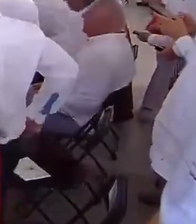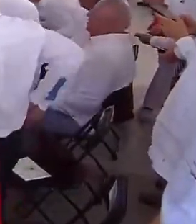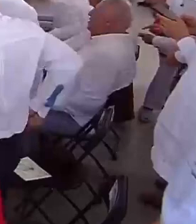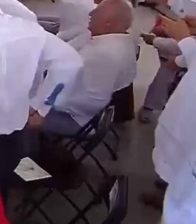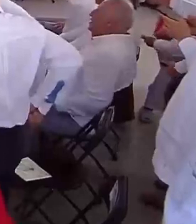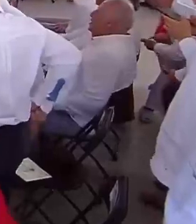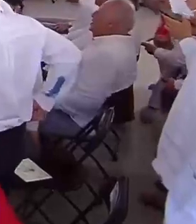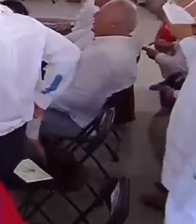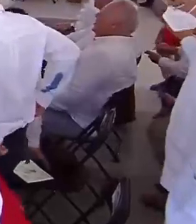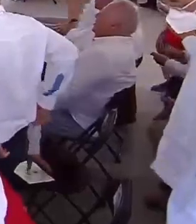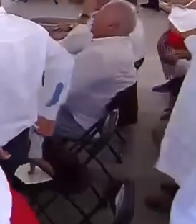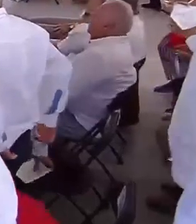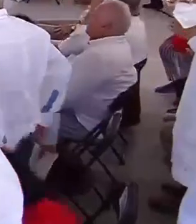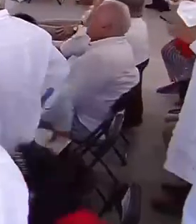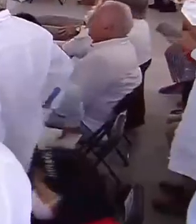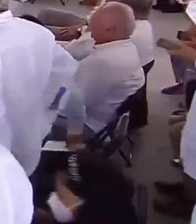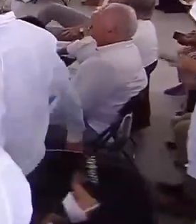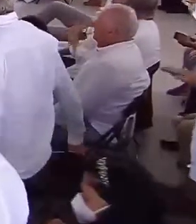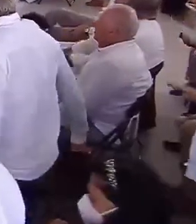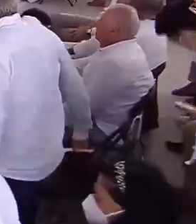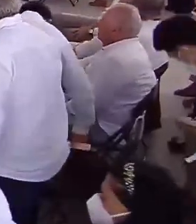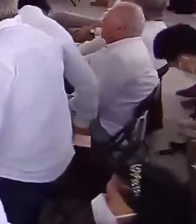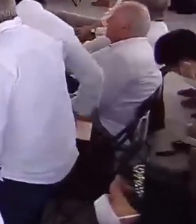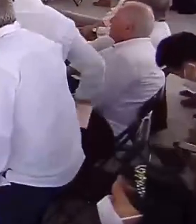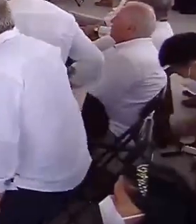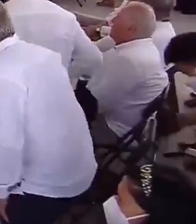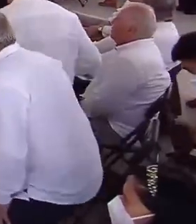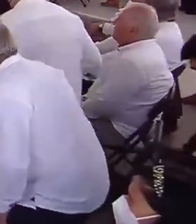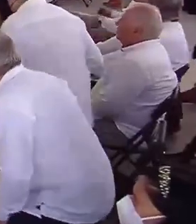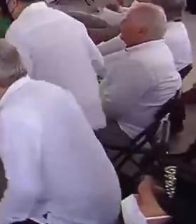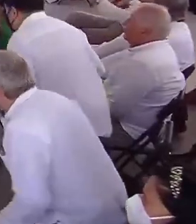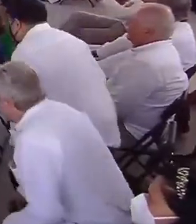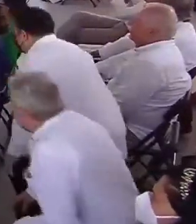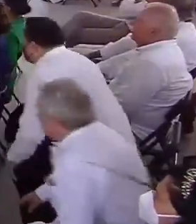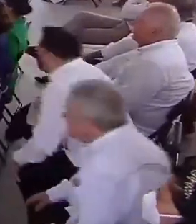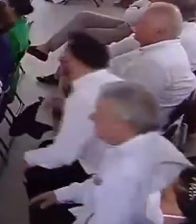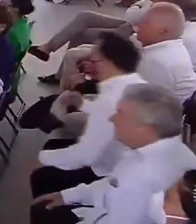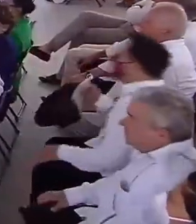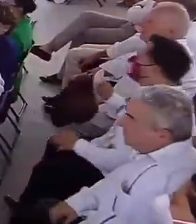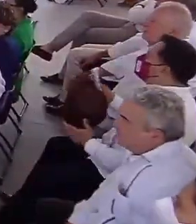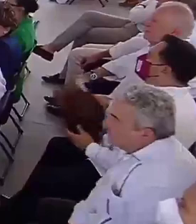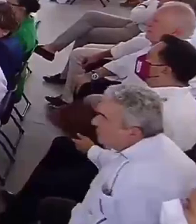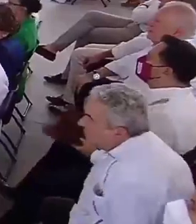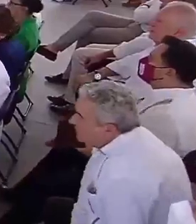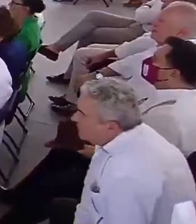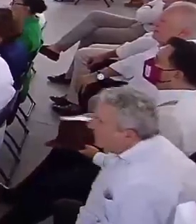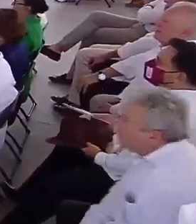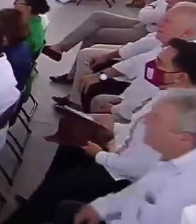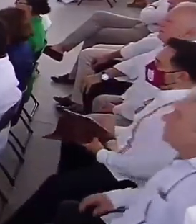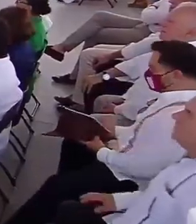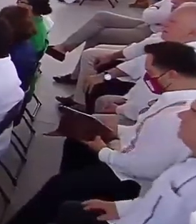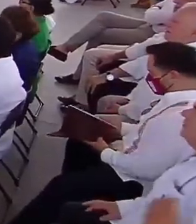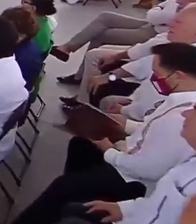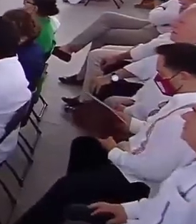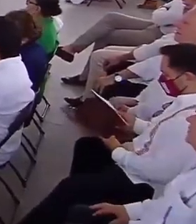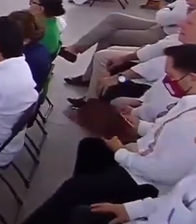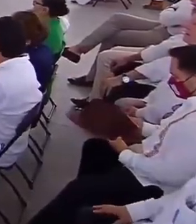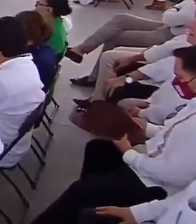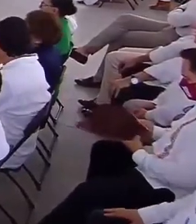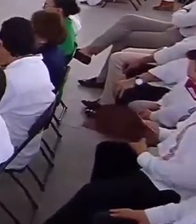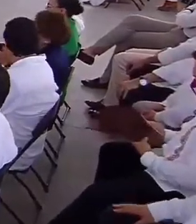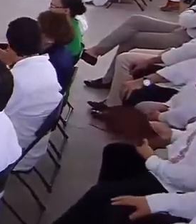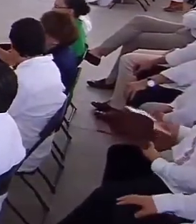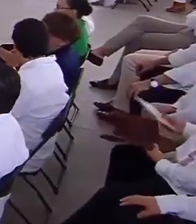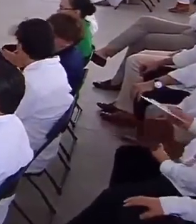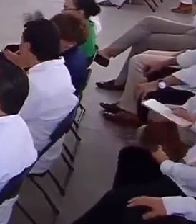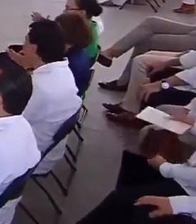Escuchemos el mensaje que dirige el presidente de los Estados Unidos Mexicanos con motivo del cuarto año del triunfo democrático histórico, así